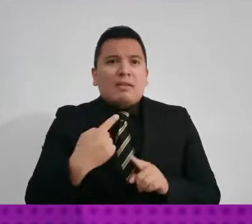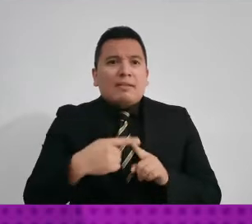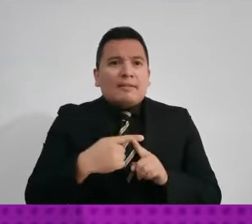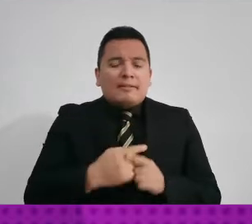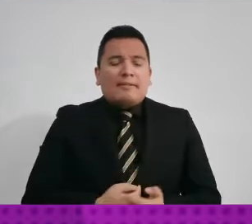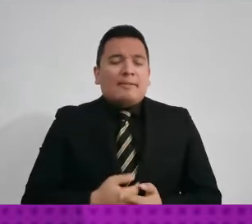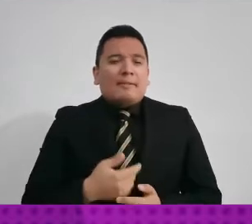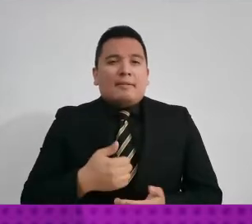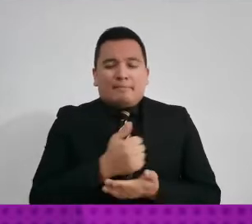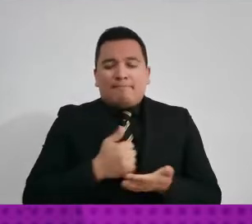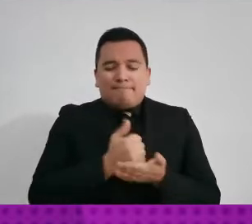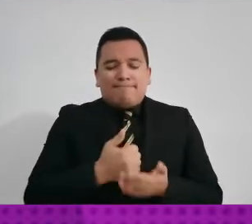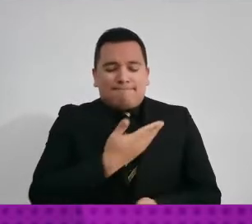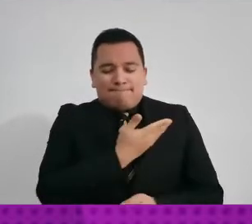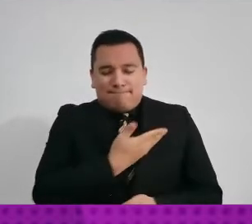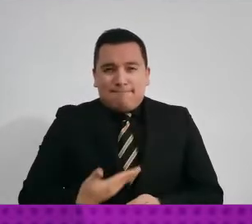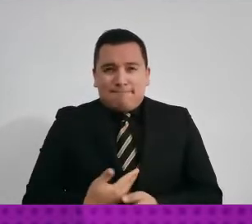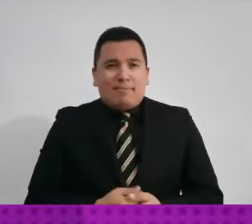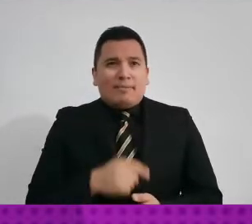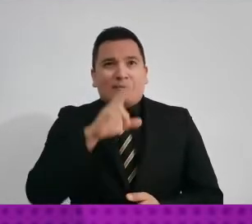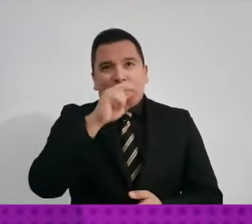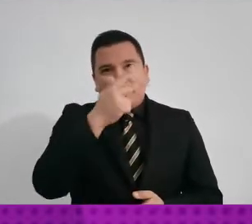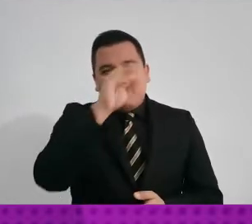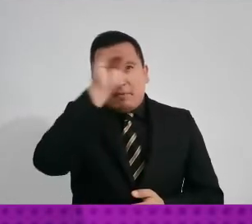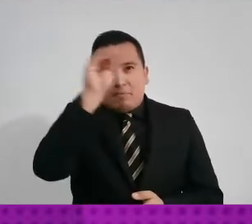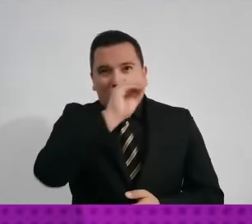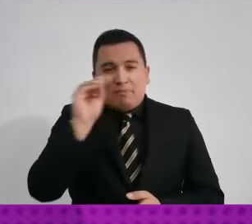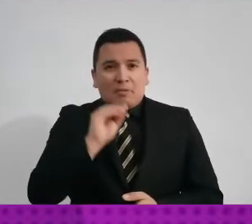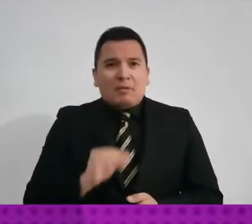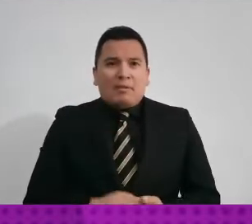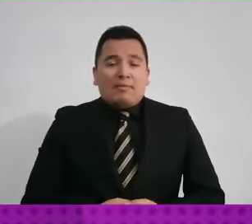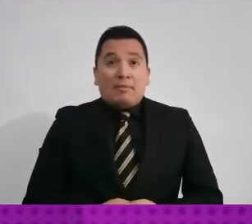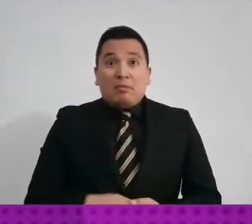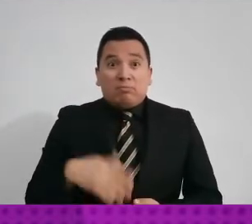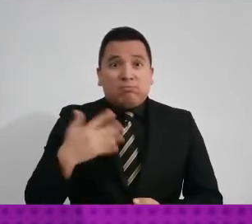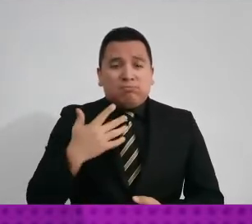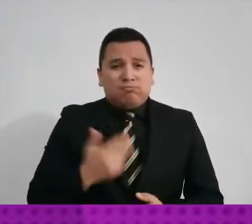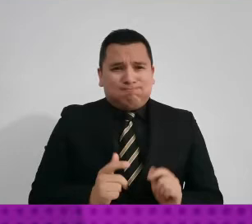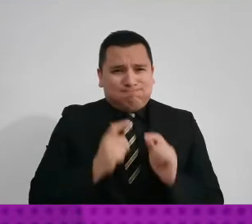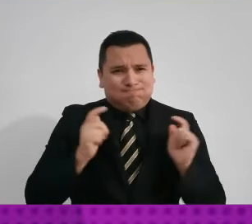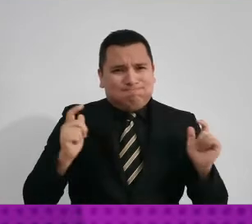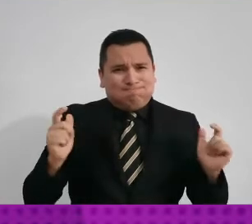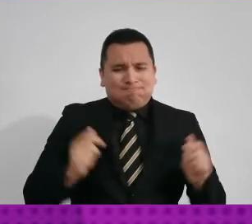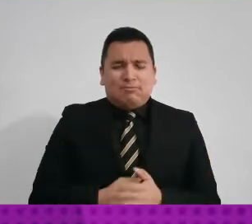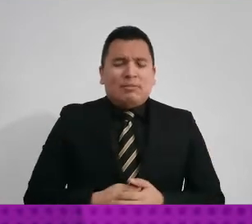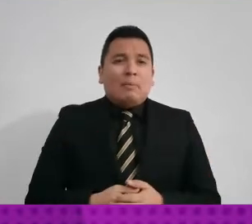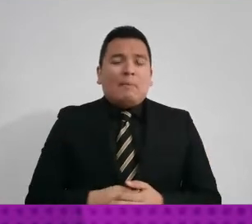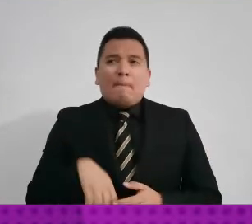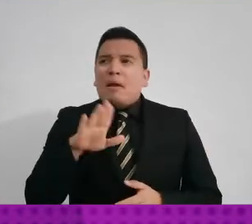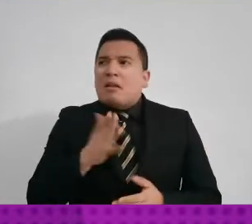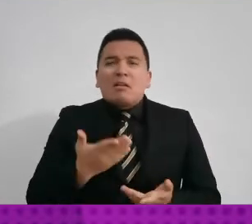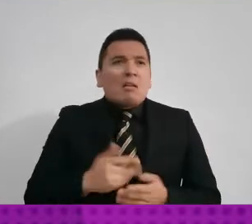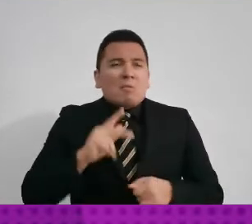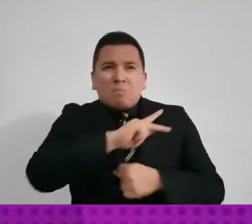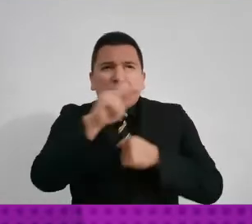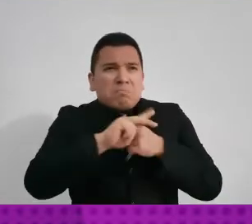quienes integrarán los 38 ayuntamientos en Coahuila. Claro que sí, es una elección muy grande, señor secretario. Es una de las elecciones